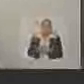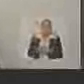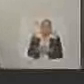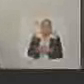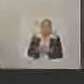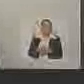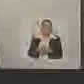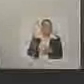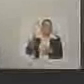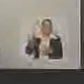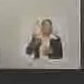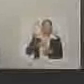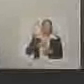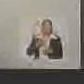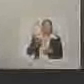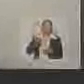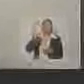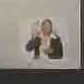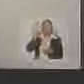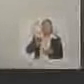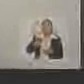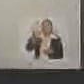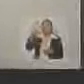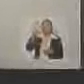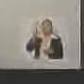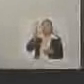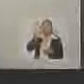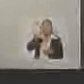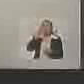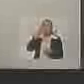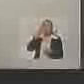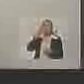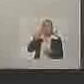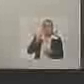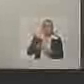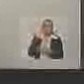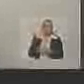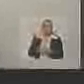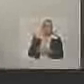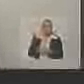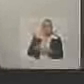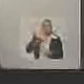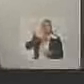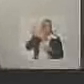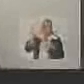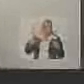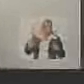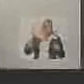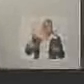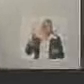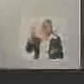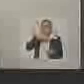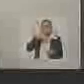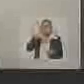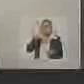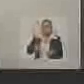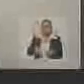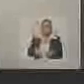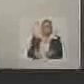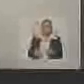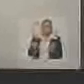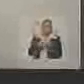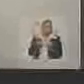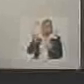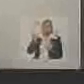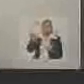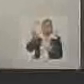Cristian, de la red de corrupción que involucra no solamente a la delegación, sino a todo el Partido de Acción Nacional? ¿Qué nos puede decir